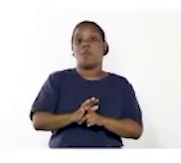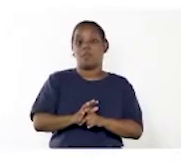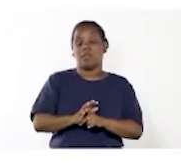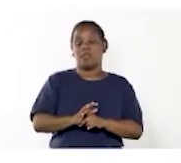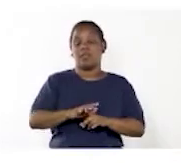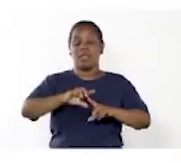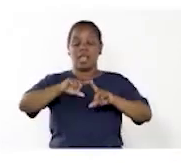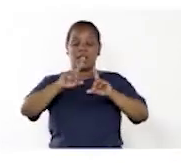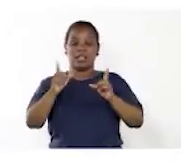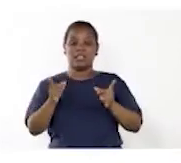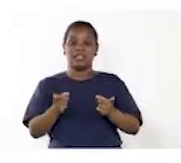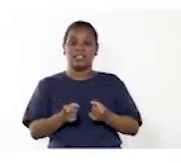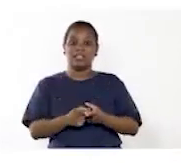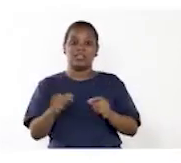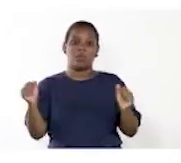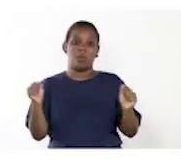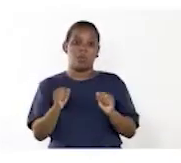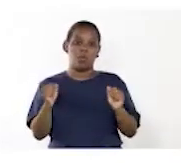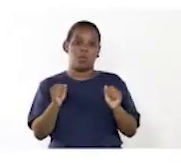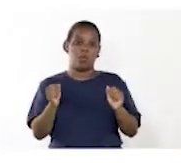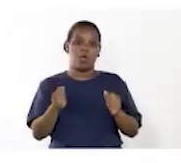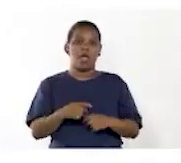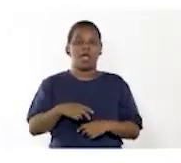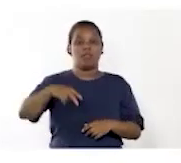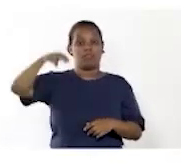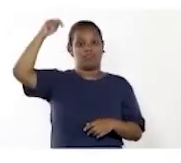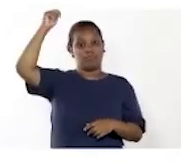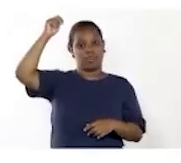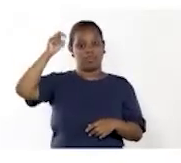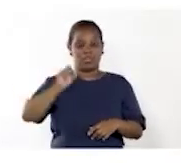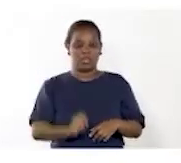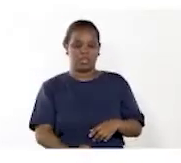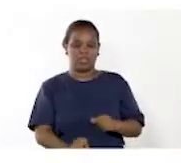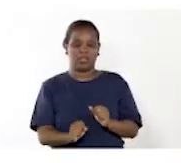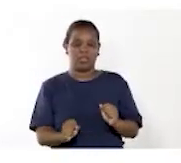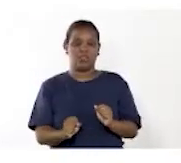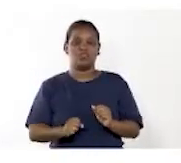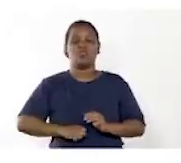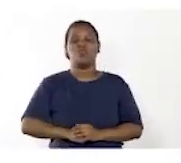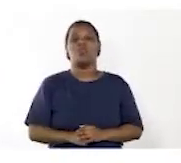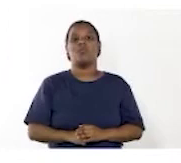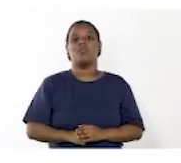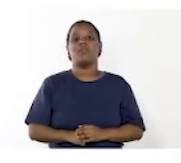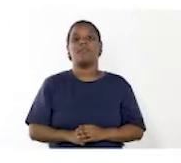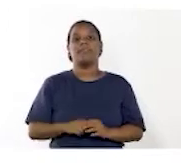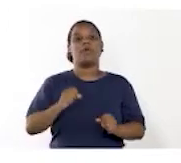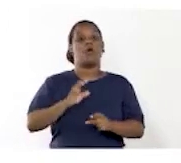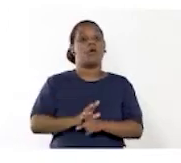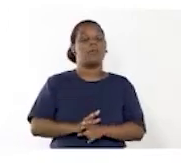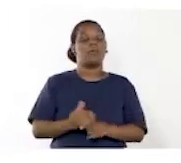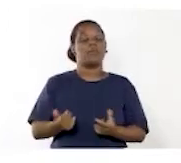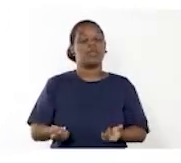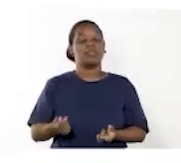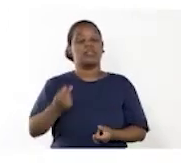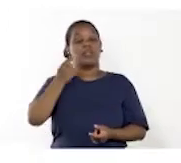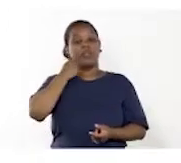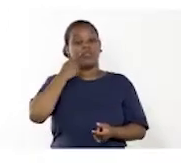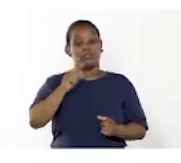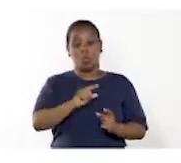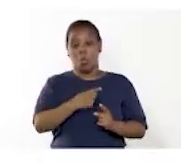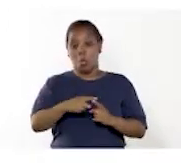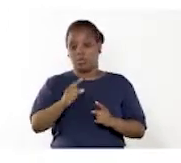círculo polar ártico y el antártico. Ahí comienzan a manifestarse, digamos, faja